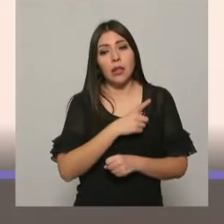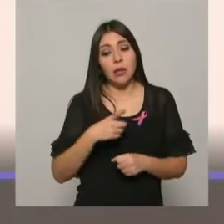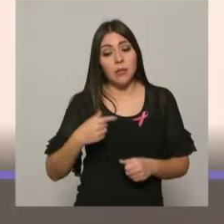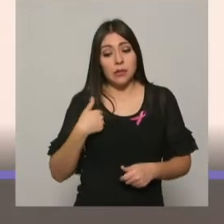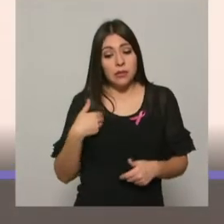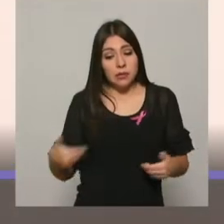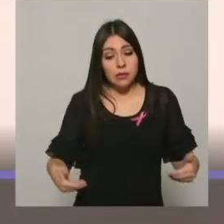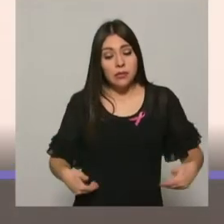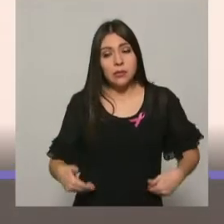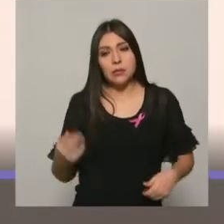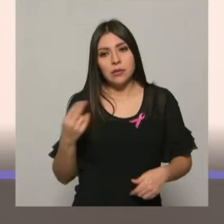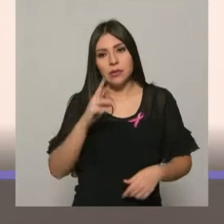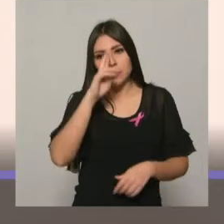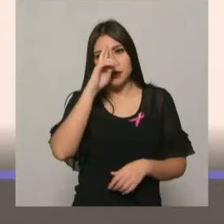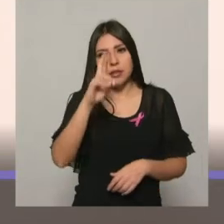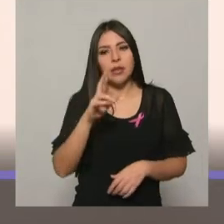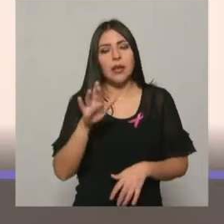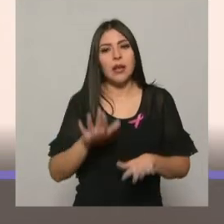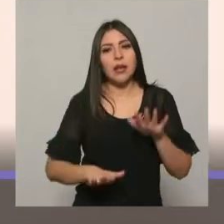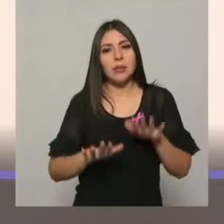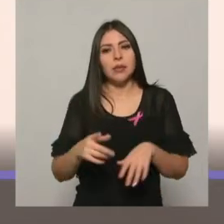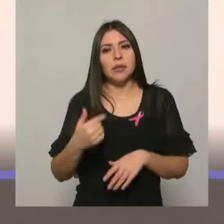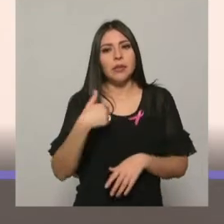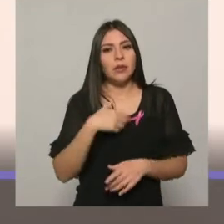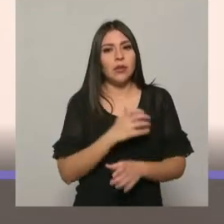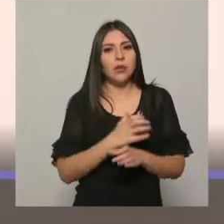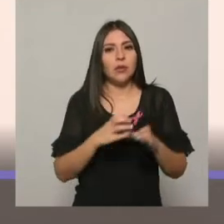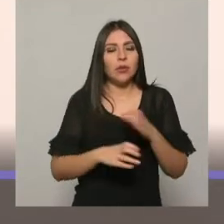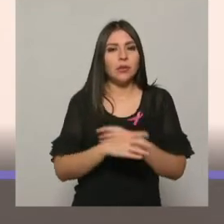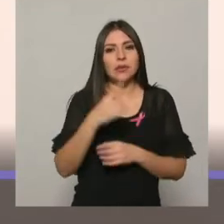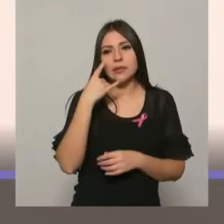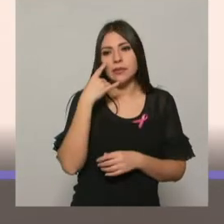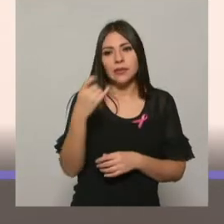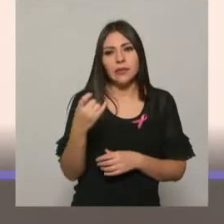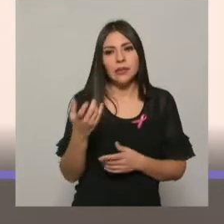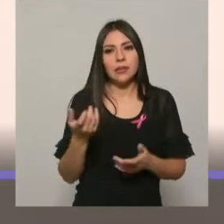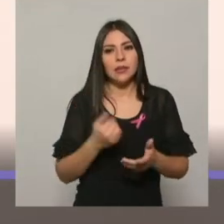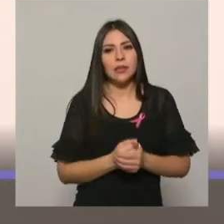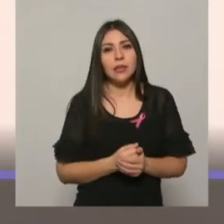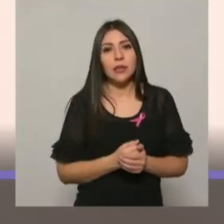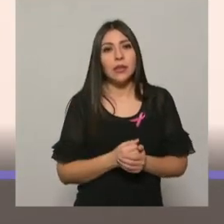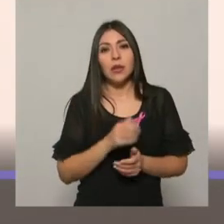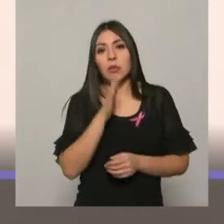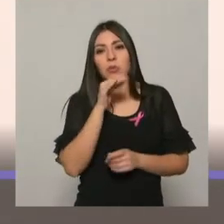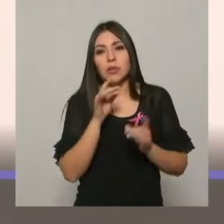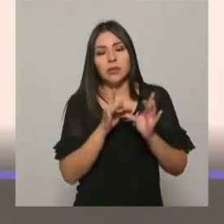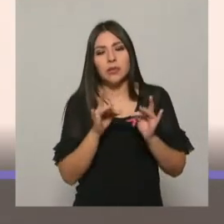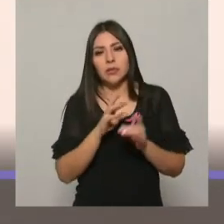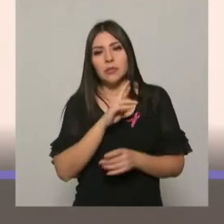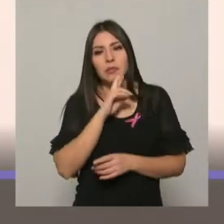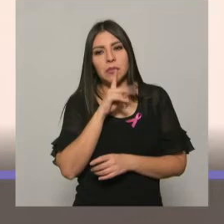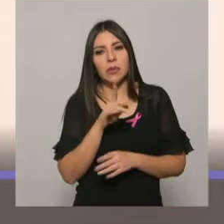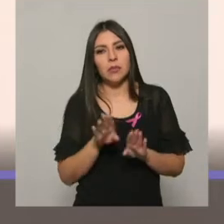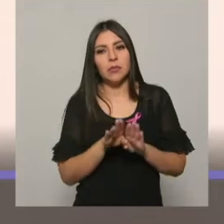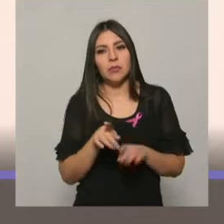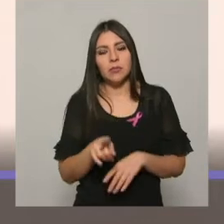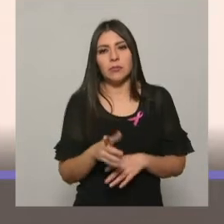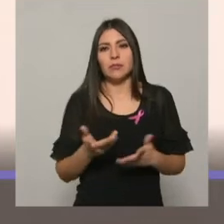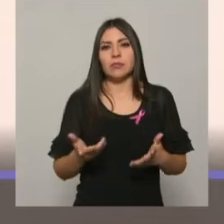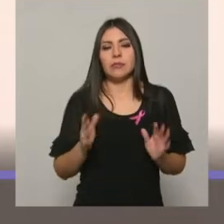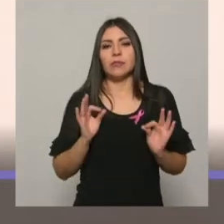personaje, porque nos llegan a pasar cosas extrañas, a lo mejor no explicables, pero preferimos tomarlo con mucho